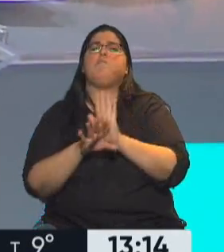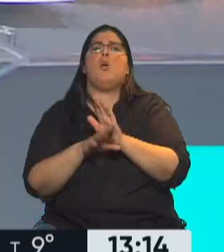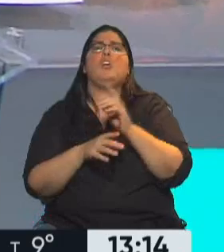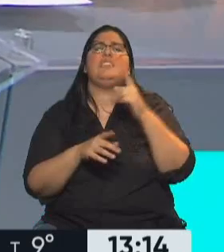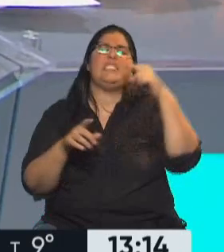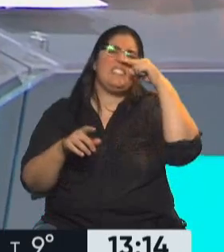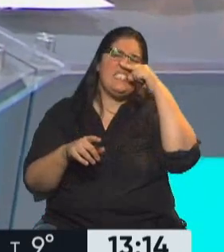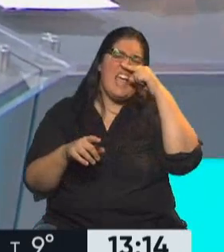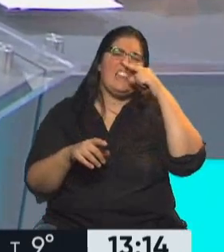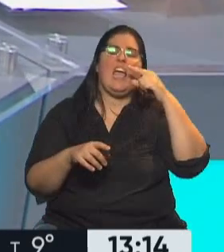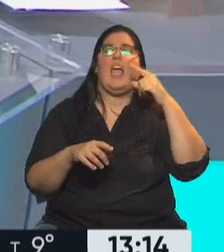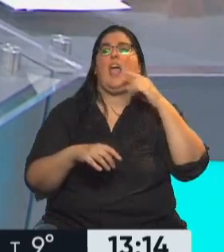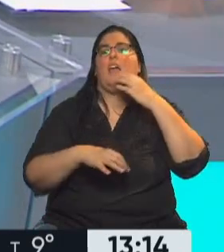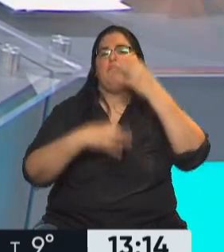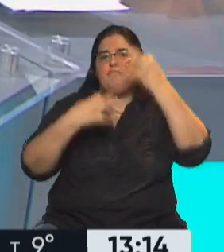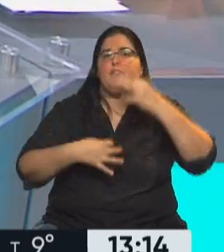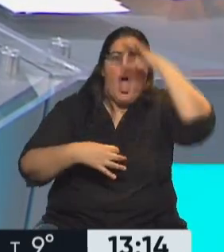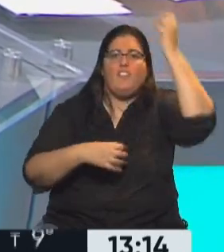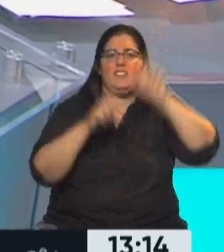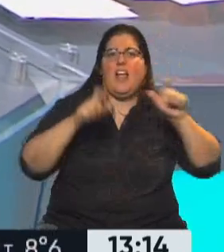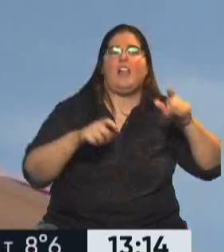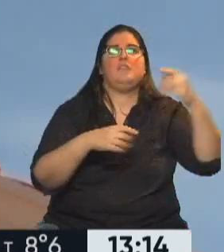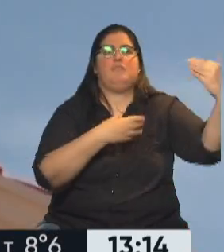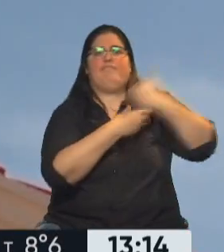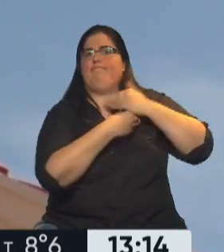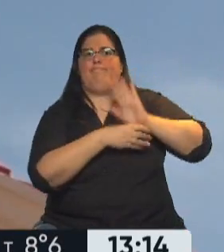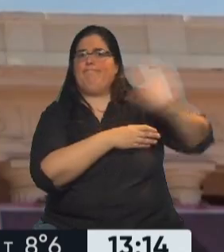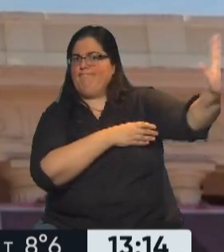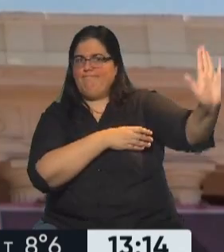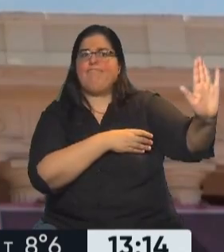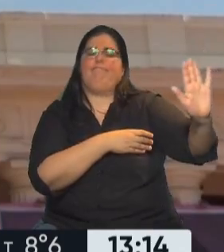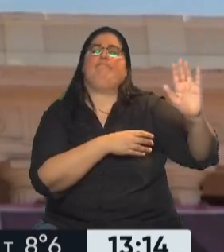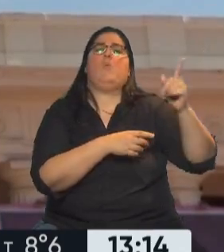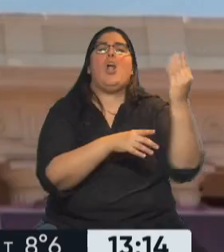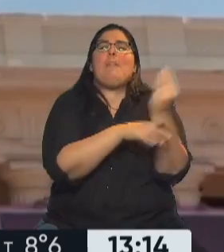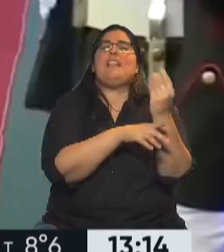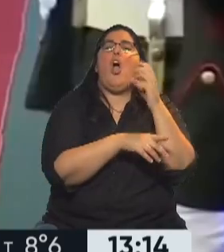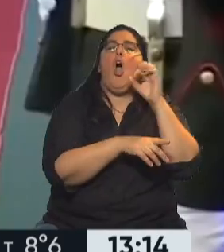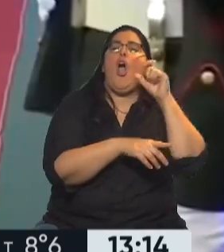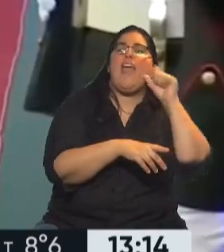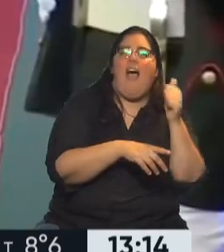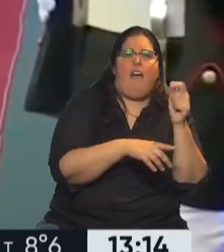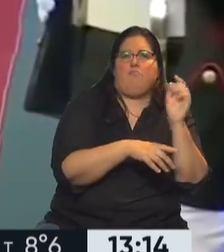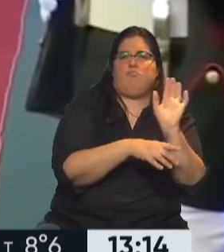el embajador de Estados Unidos, ante la OEA, y empieza también esta, digamos, cruzada política con la